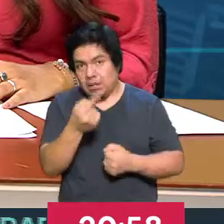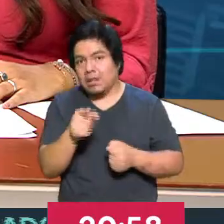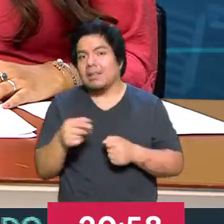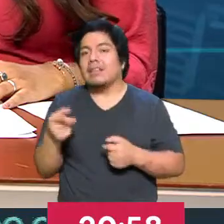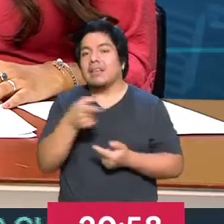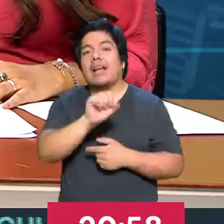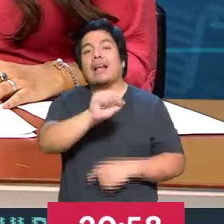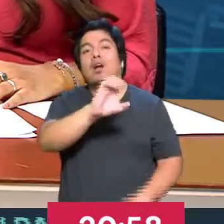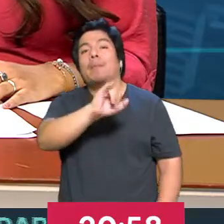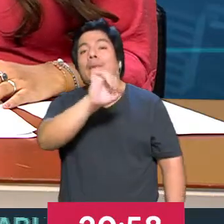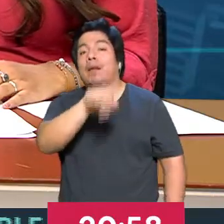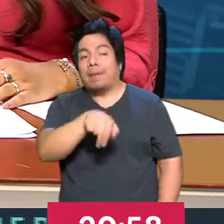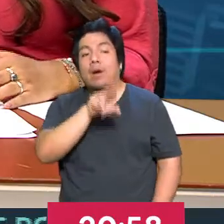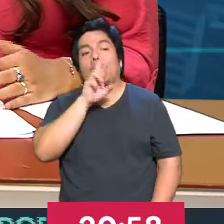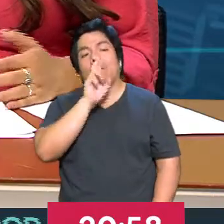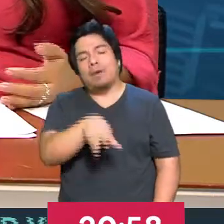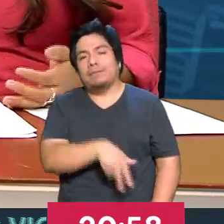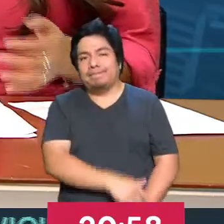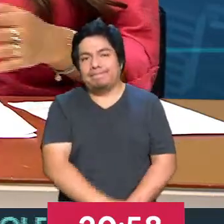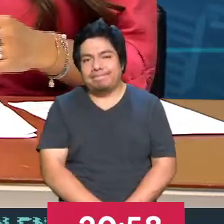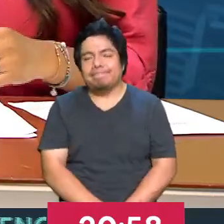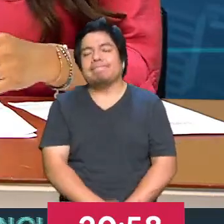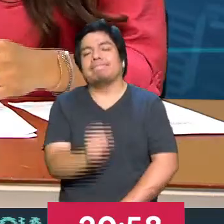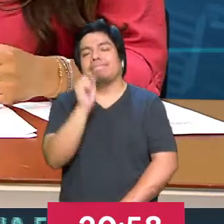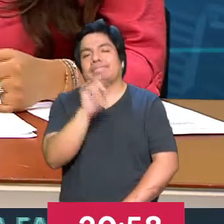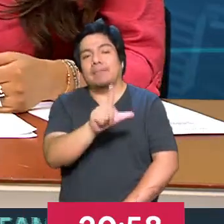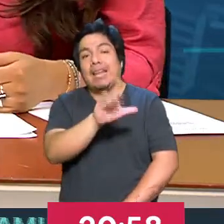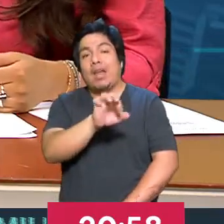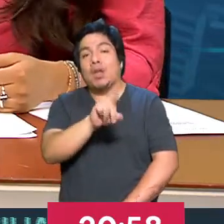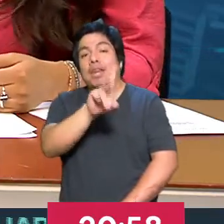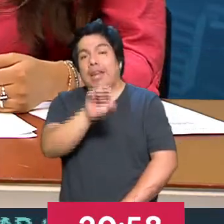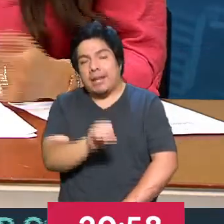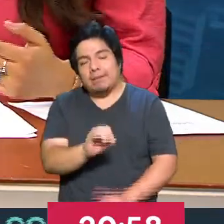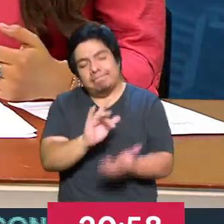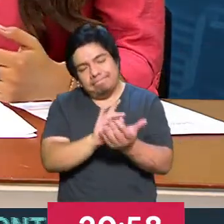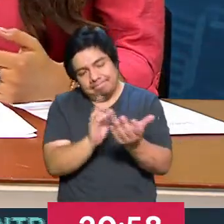Corte se pronunciara a favor de esta causa. Claro, pues Leonardo, te agradecemos mucho que nos hayas acompañado.